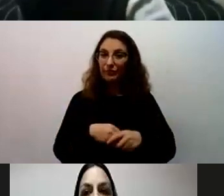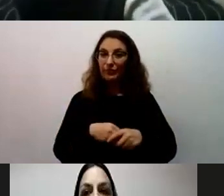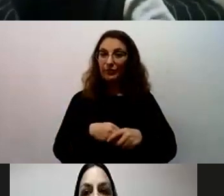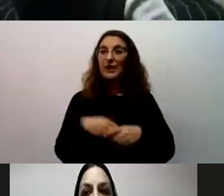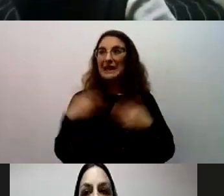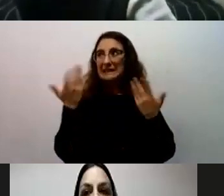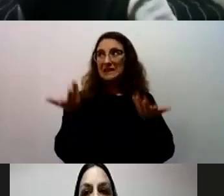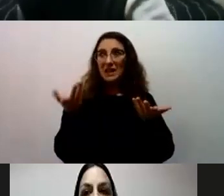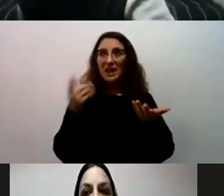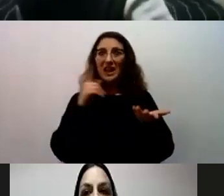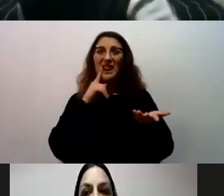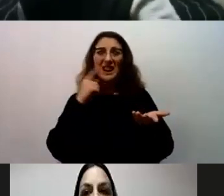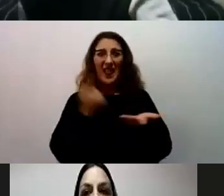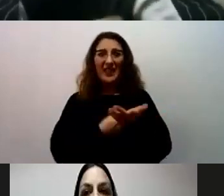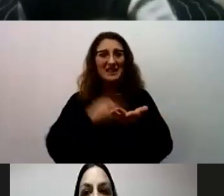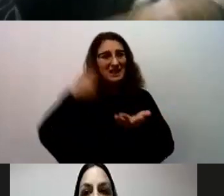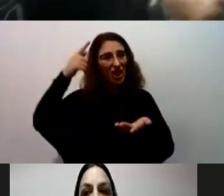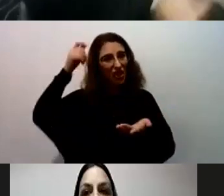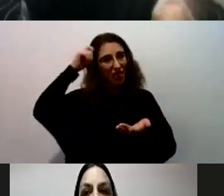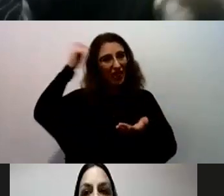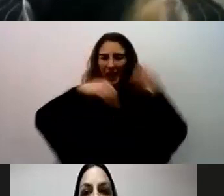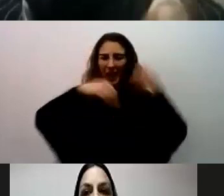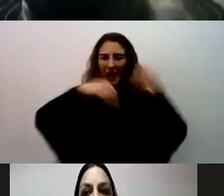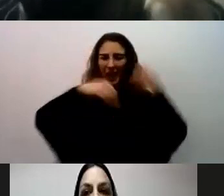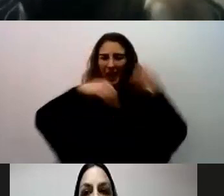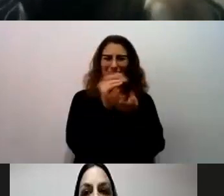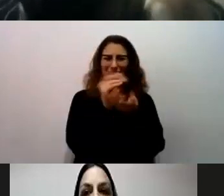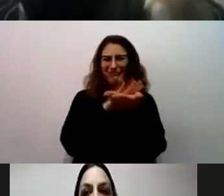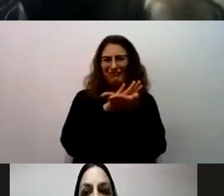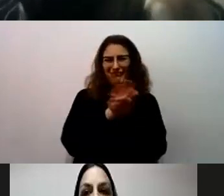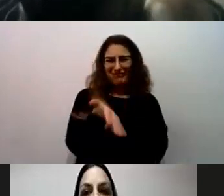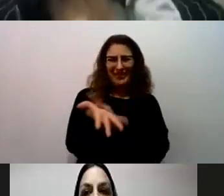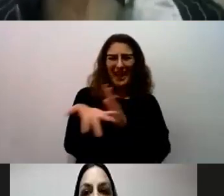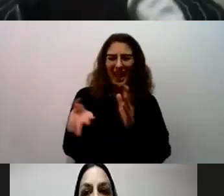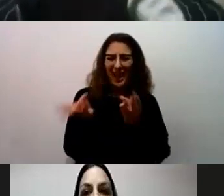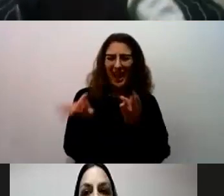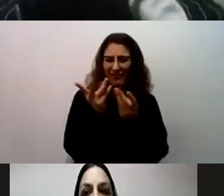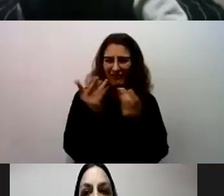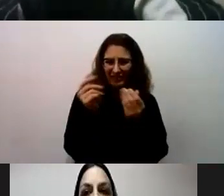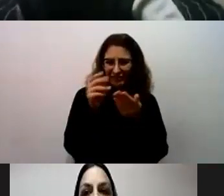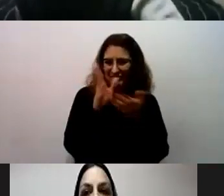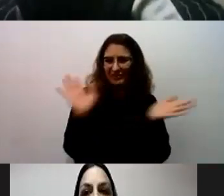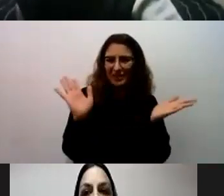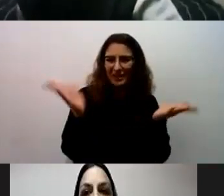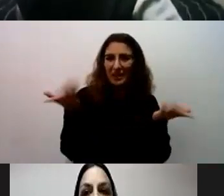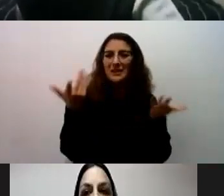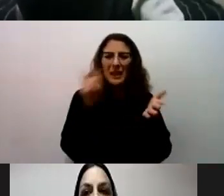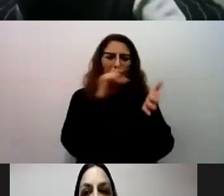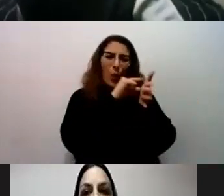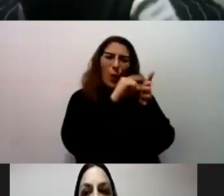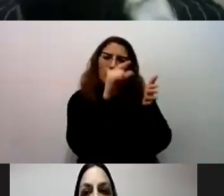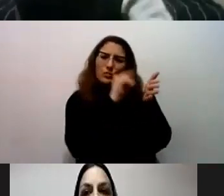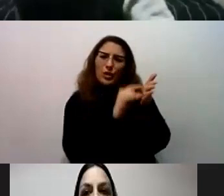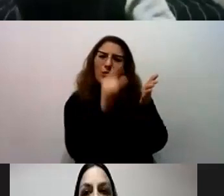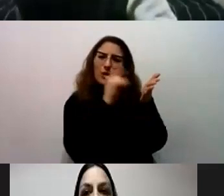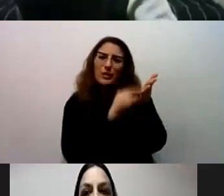pulveriza total y absolutamente y da un pormenorizado detalle de cada uno de los ítems por qué